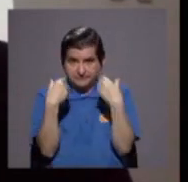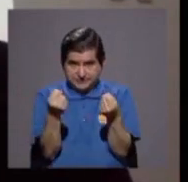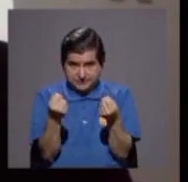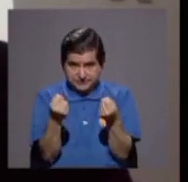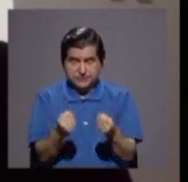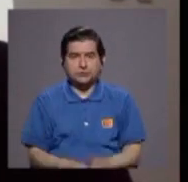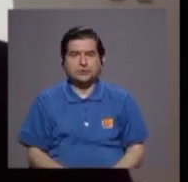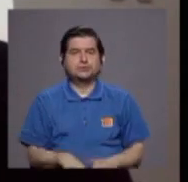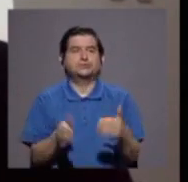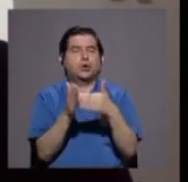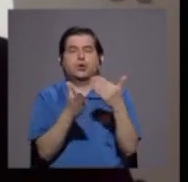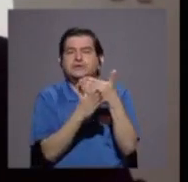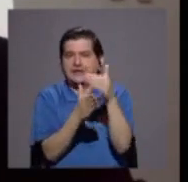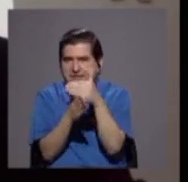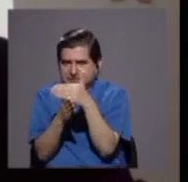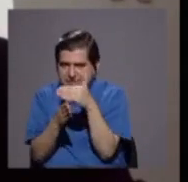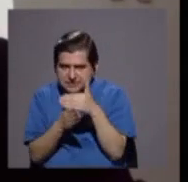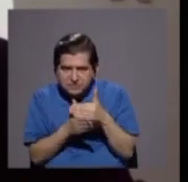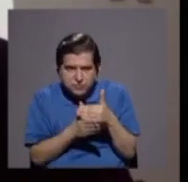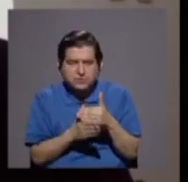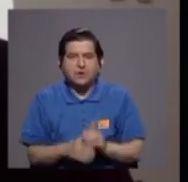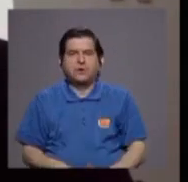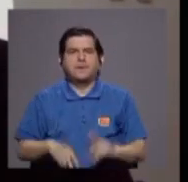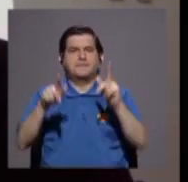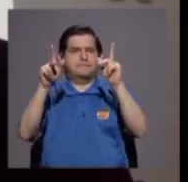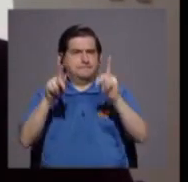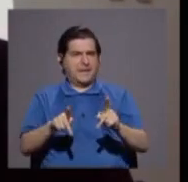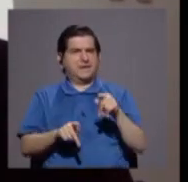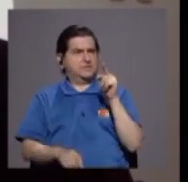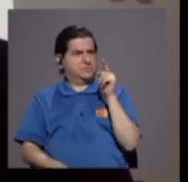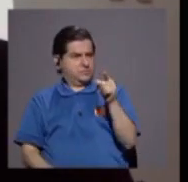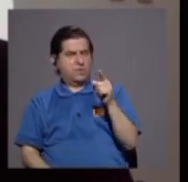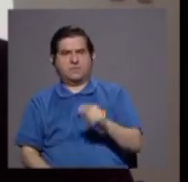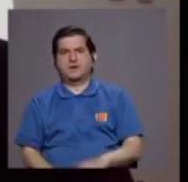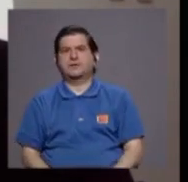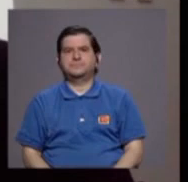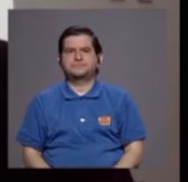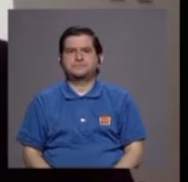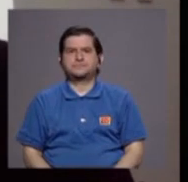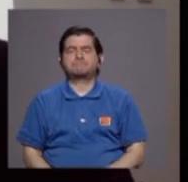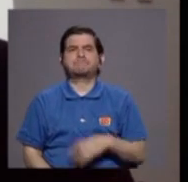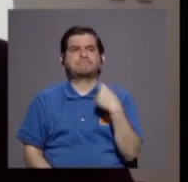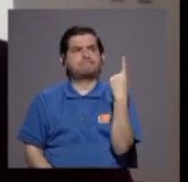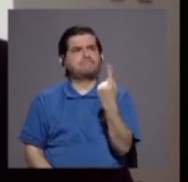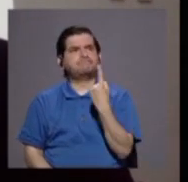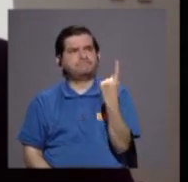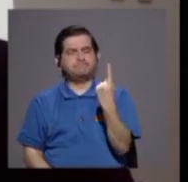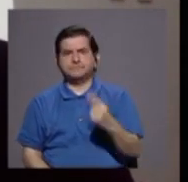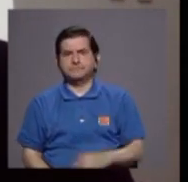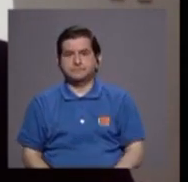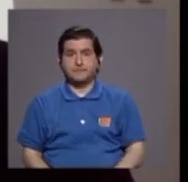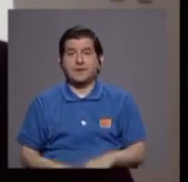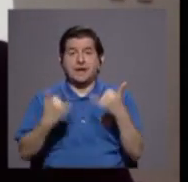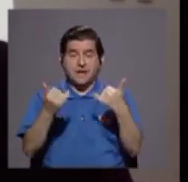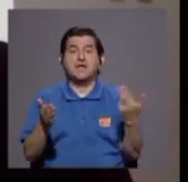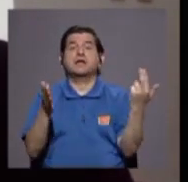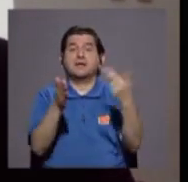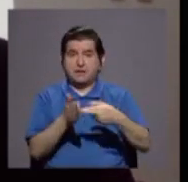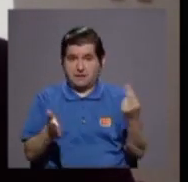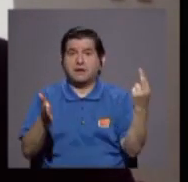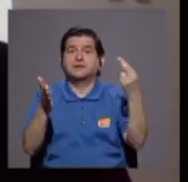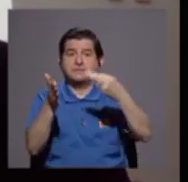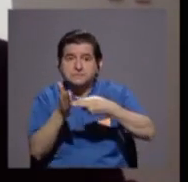la redistribución. Es una persona que ha sido siempre, y lo ha